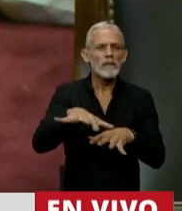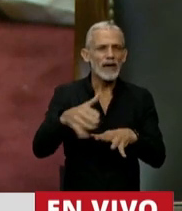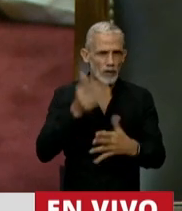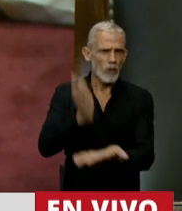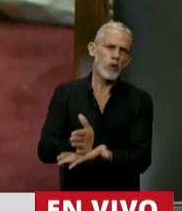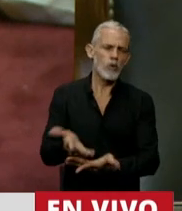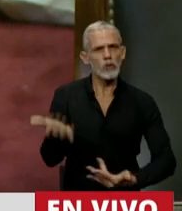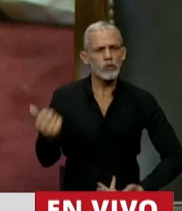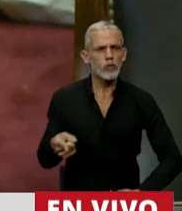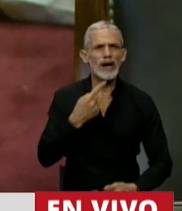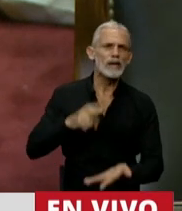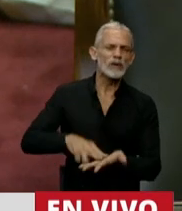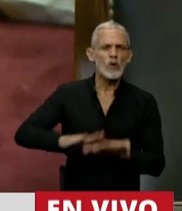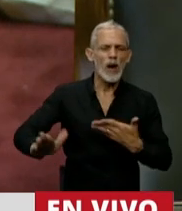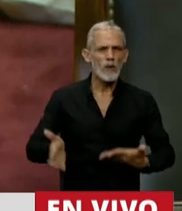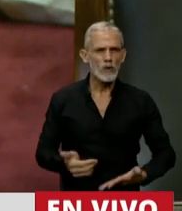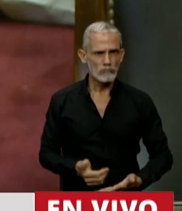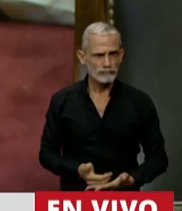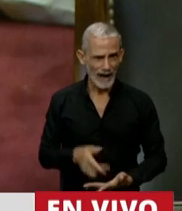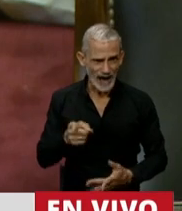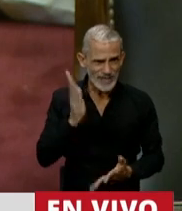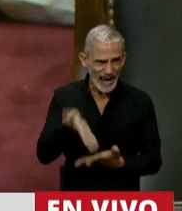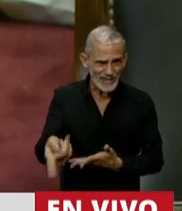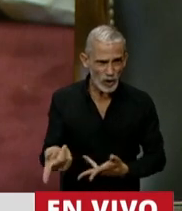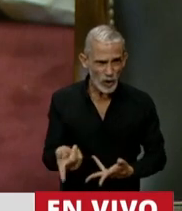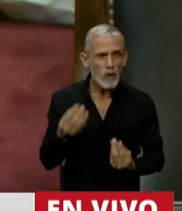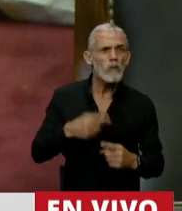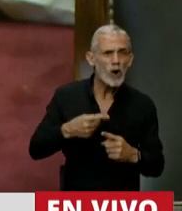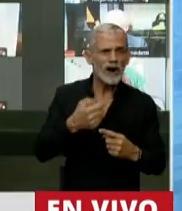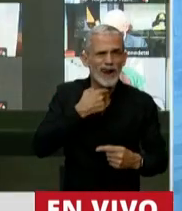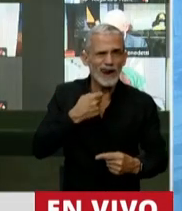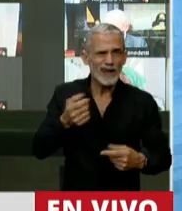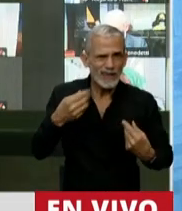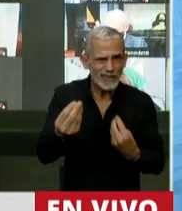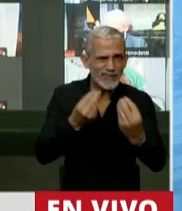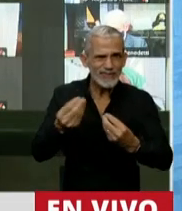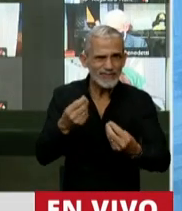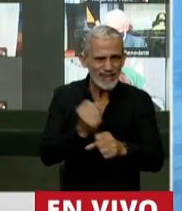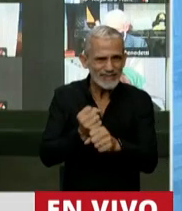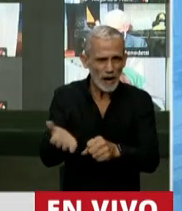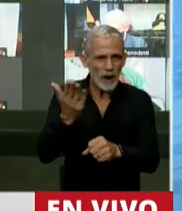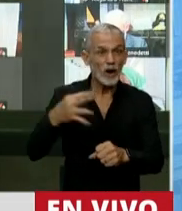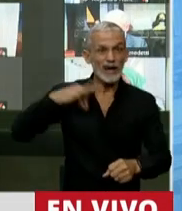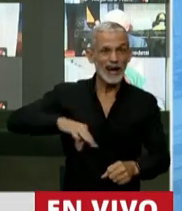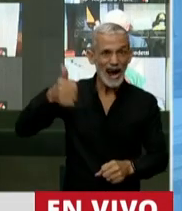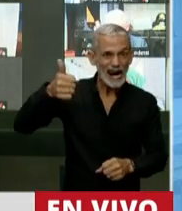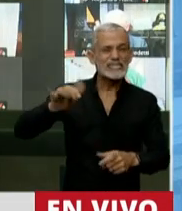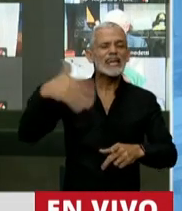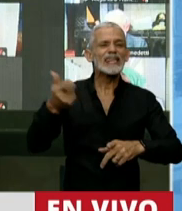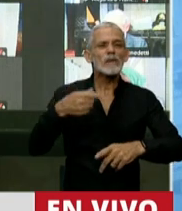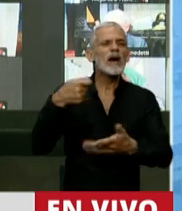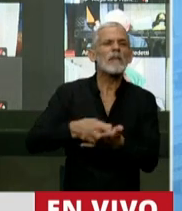castigamos con un impuesto a las ganancias que también lo terminan pagando